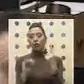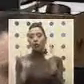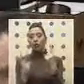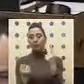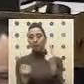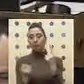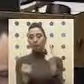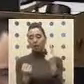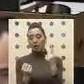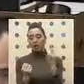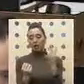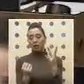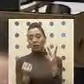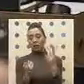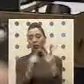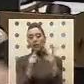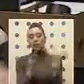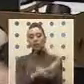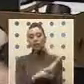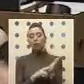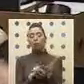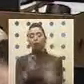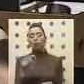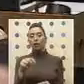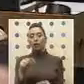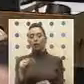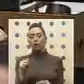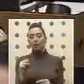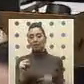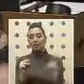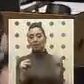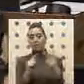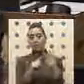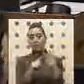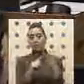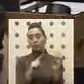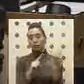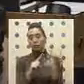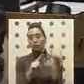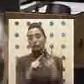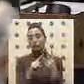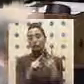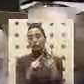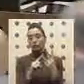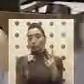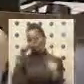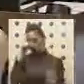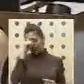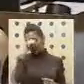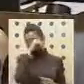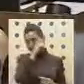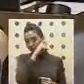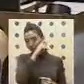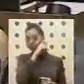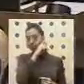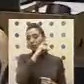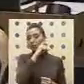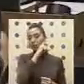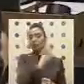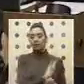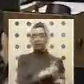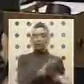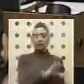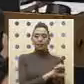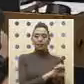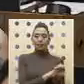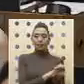lugar, y después del impuesto a la renta, que está en segundo lugar, y por lo tanto difícilmente el Estado, con